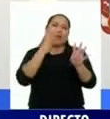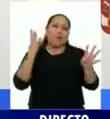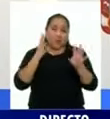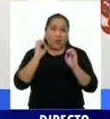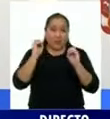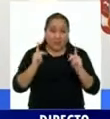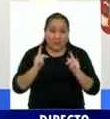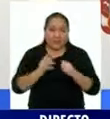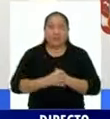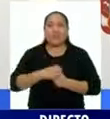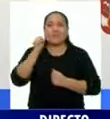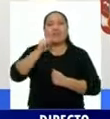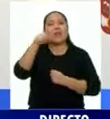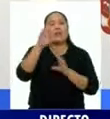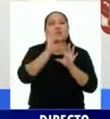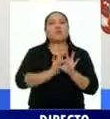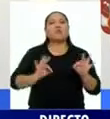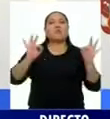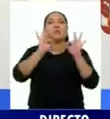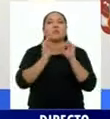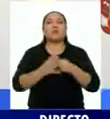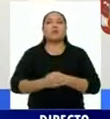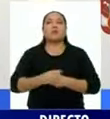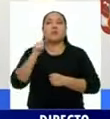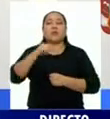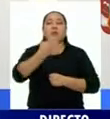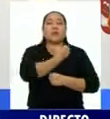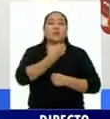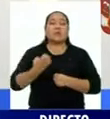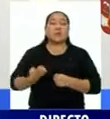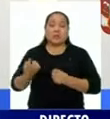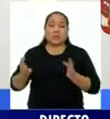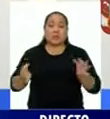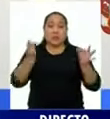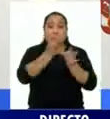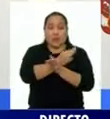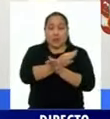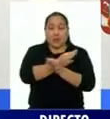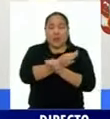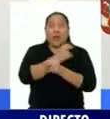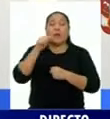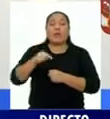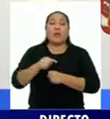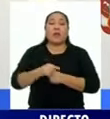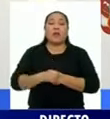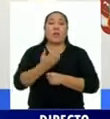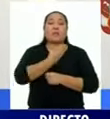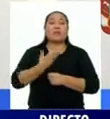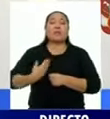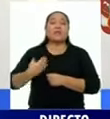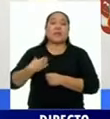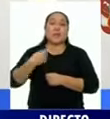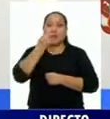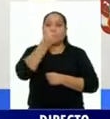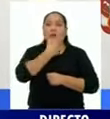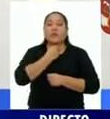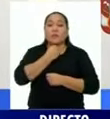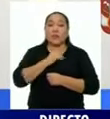cierto? Entonces, eso es lo importante. Y este gobierno, el presidente Sagasti, liderada por la Premier Bermúdez